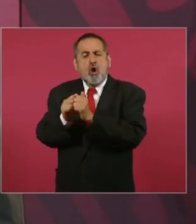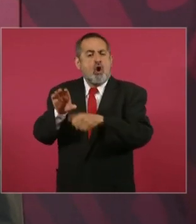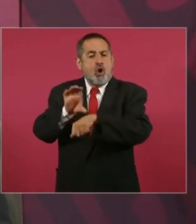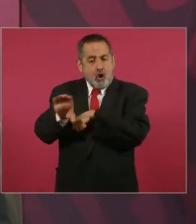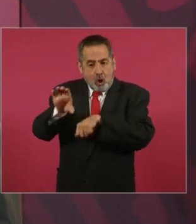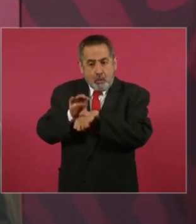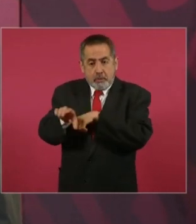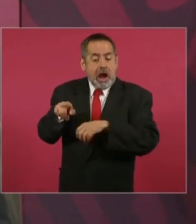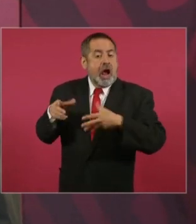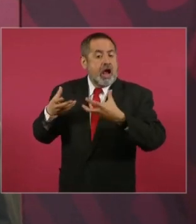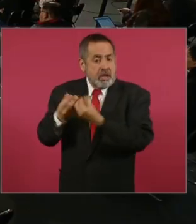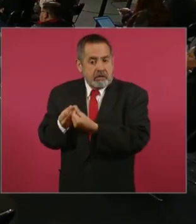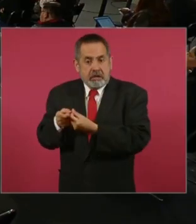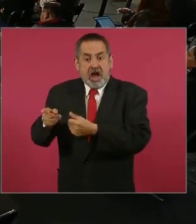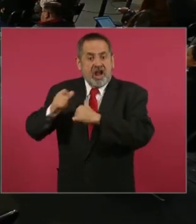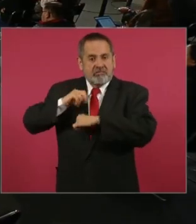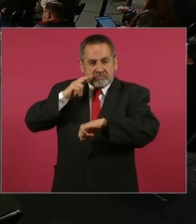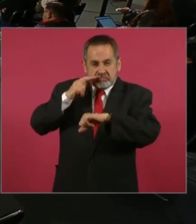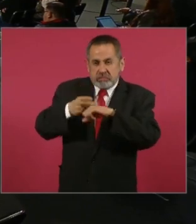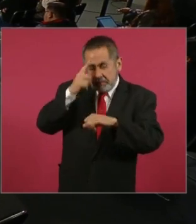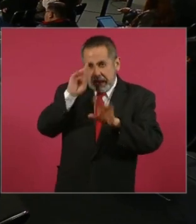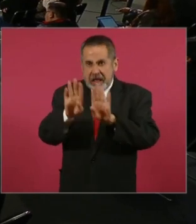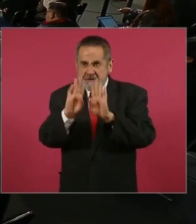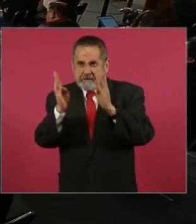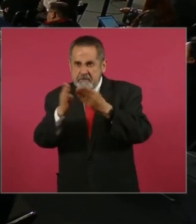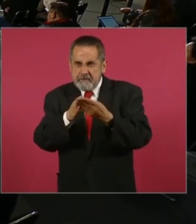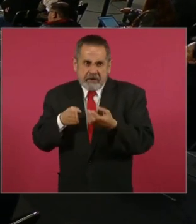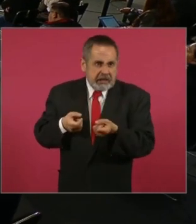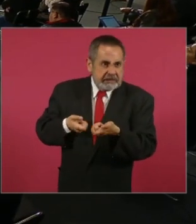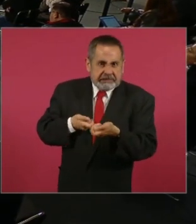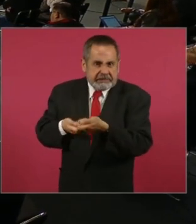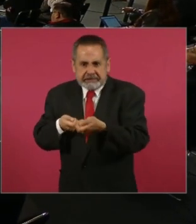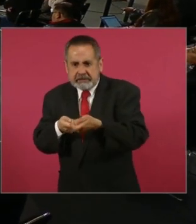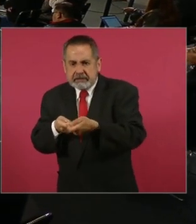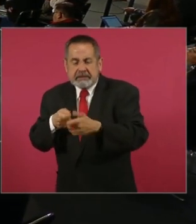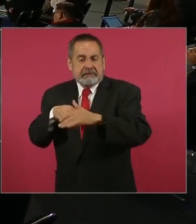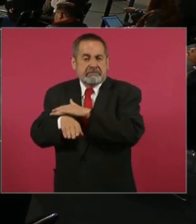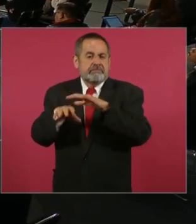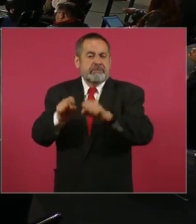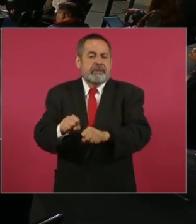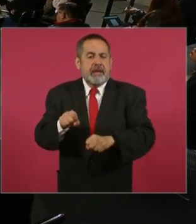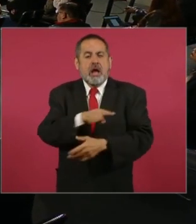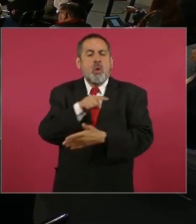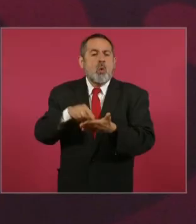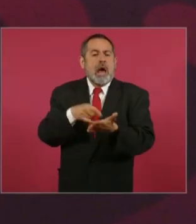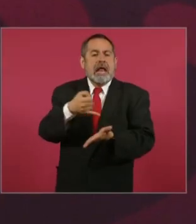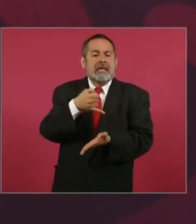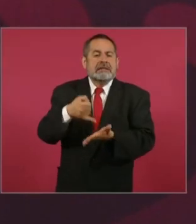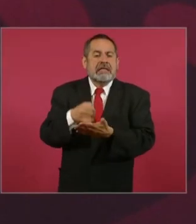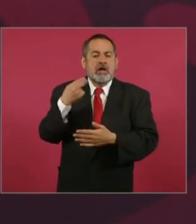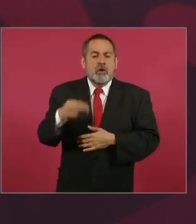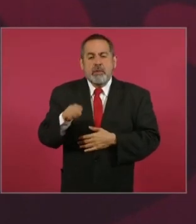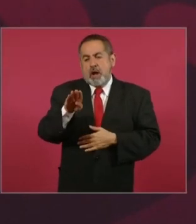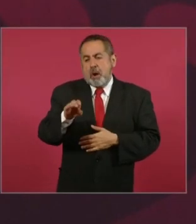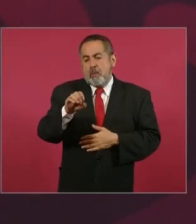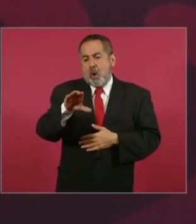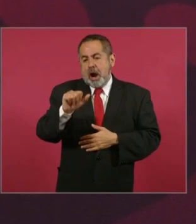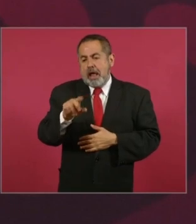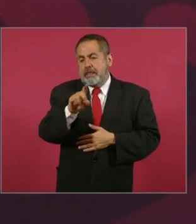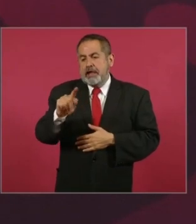asalto a un cuartel en una isla que se llama Bocas del Toro, que ahora